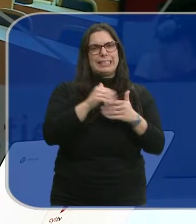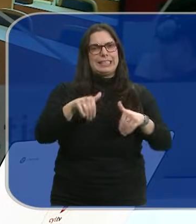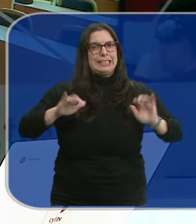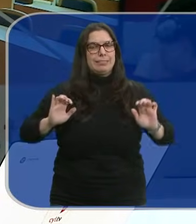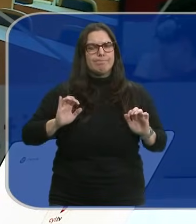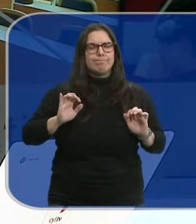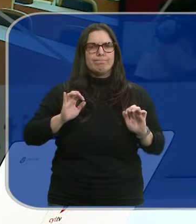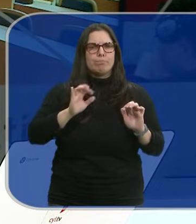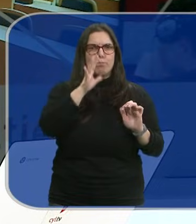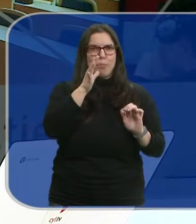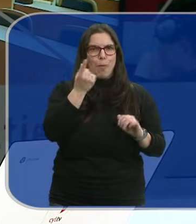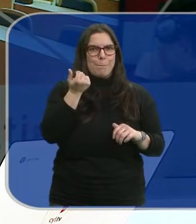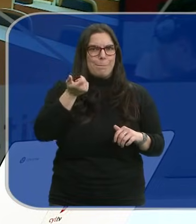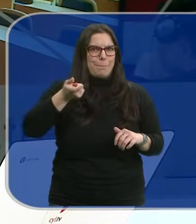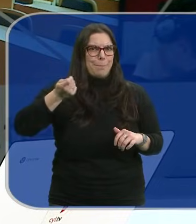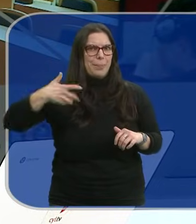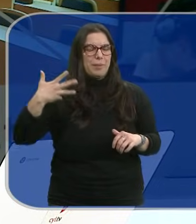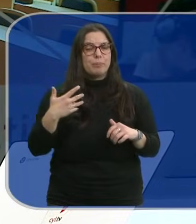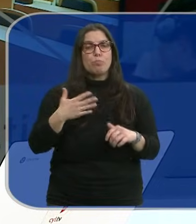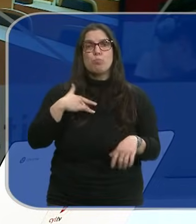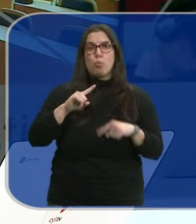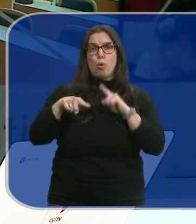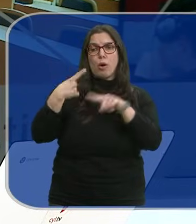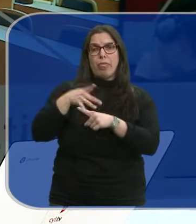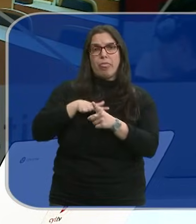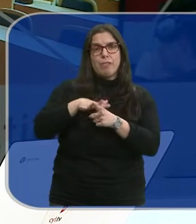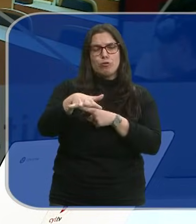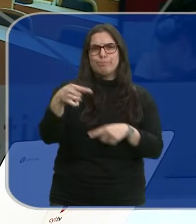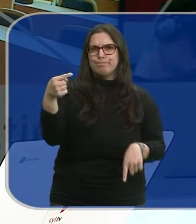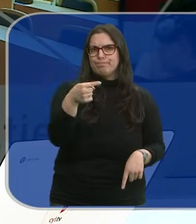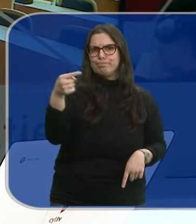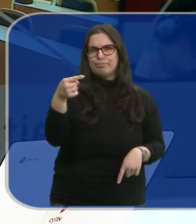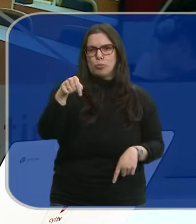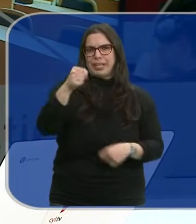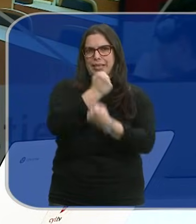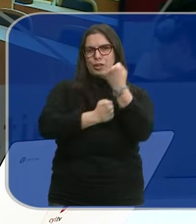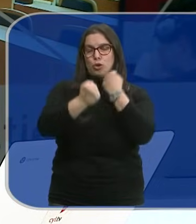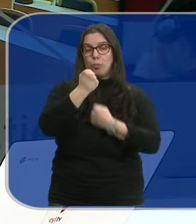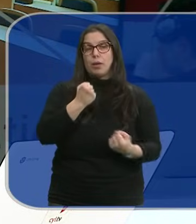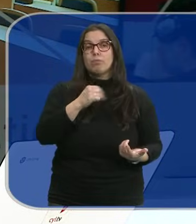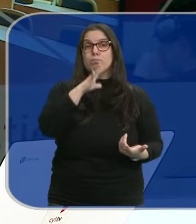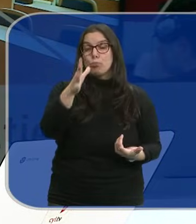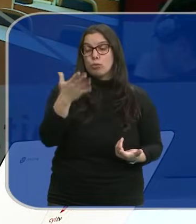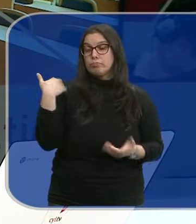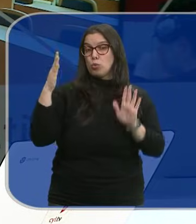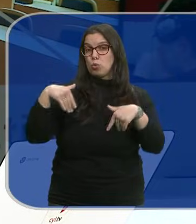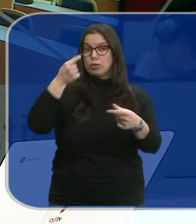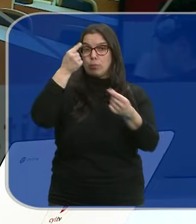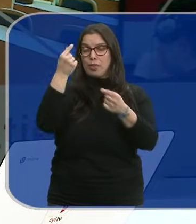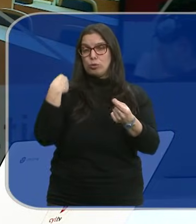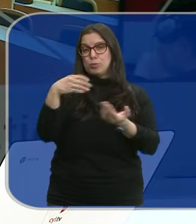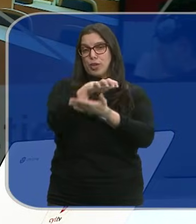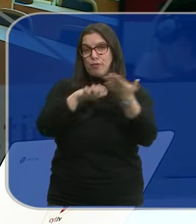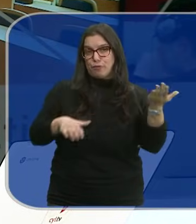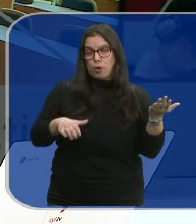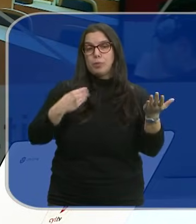en los que continuar sus estudios. Esto es algo que podría repercutir de forma negativa en nuestra economía, porque según los últimos datos del